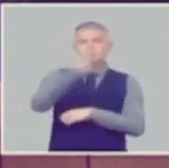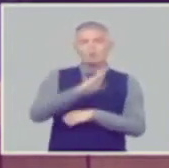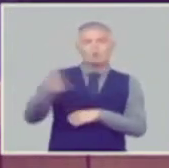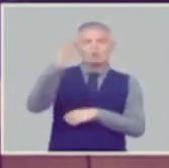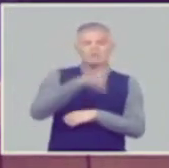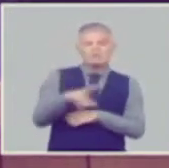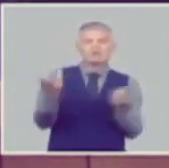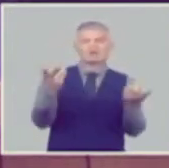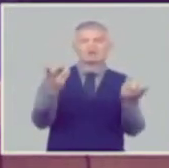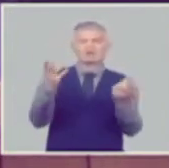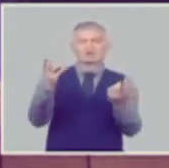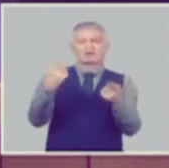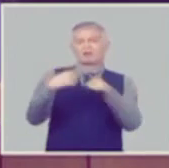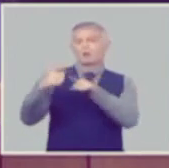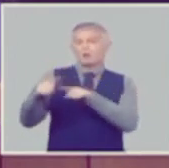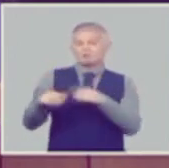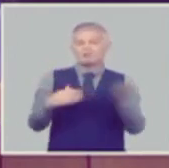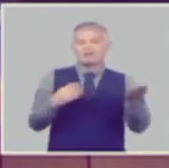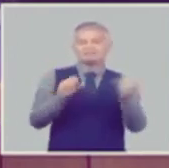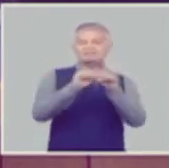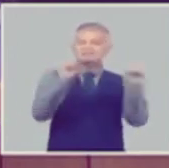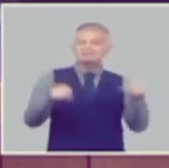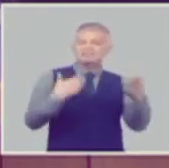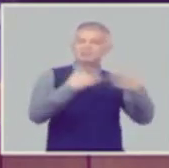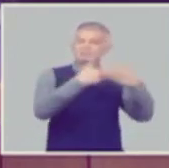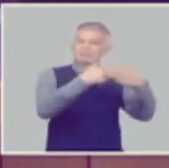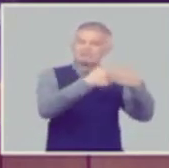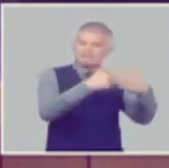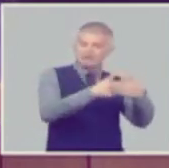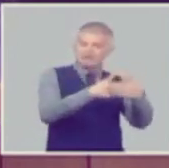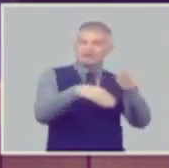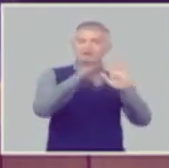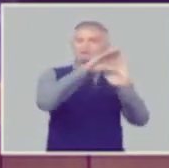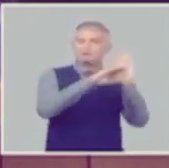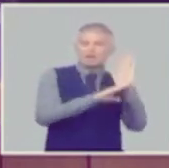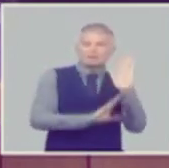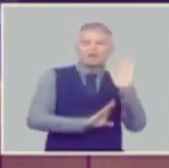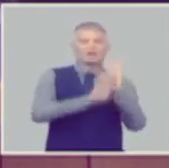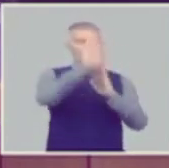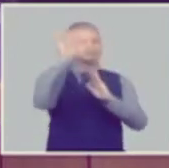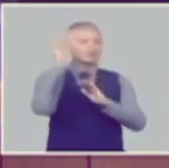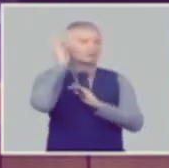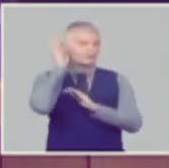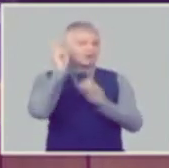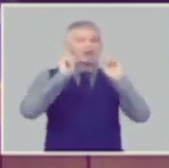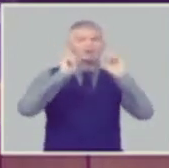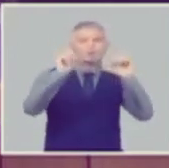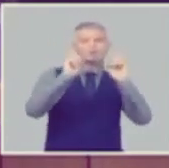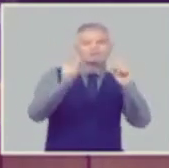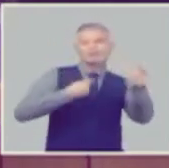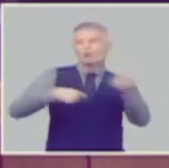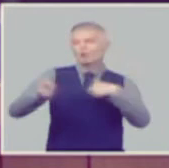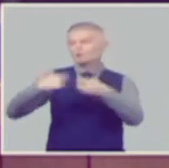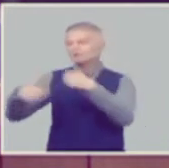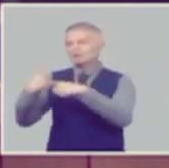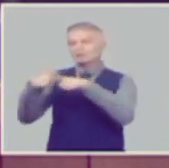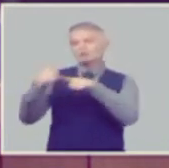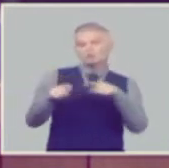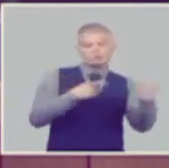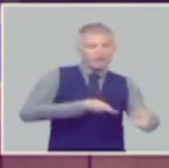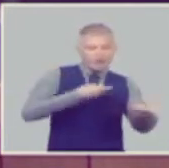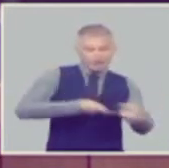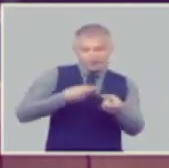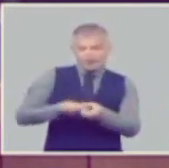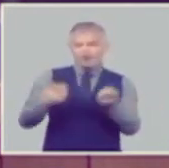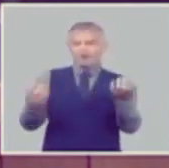otorgadas al sistema empresarial, el programa para el avance de la mujer, la política de comercialización de productos agropecuarios, la